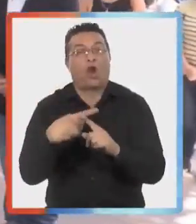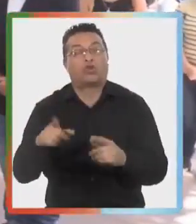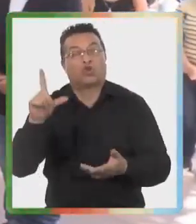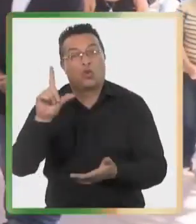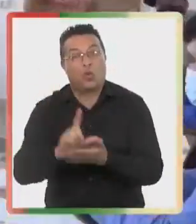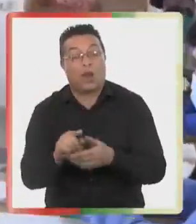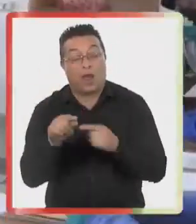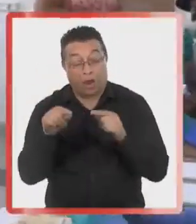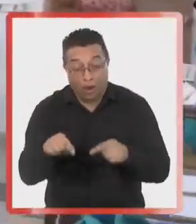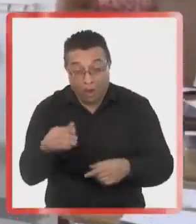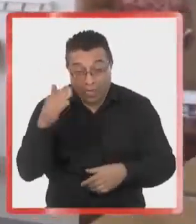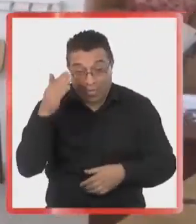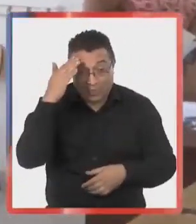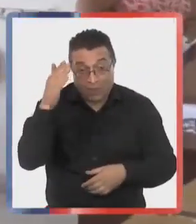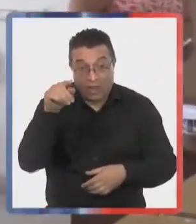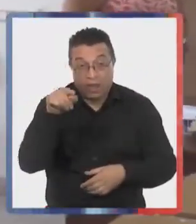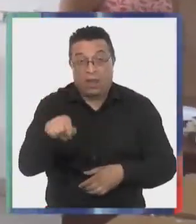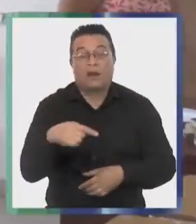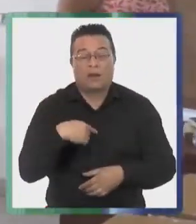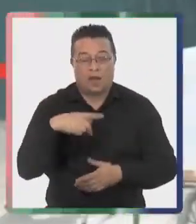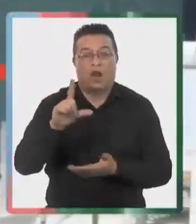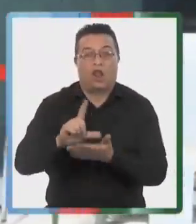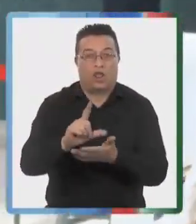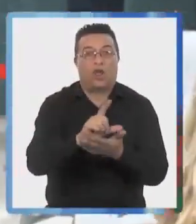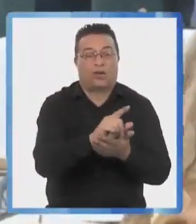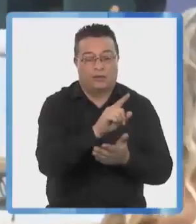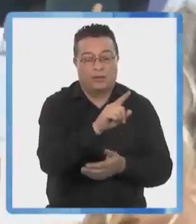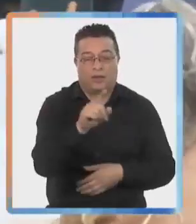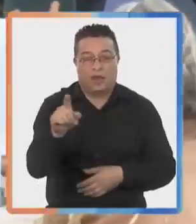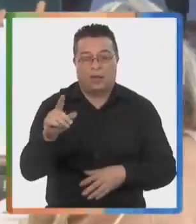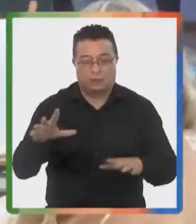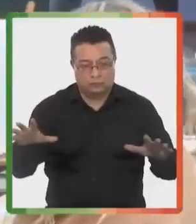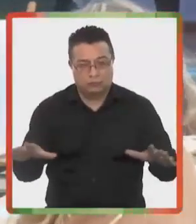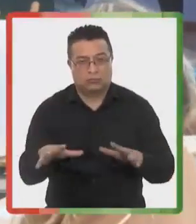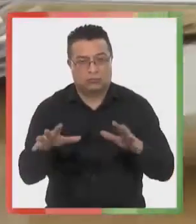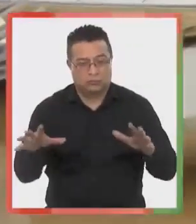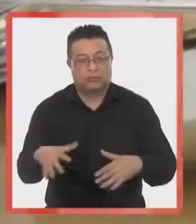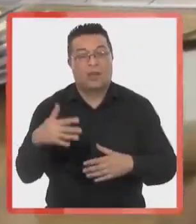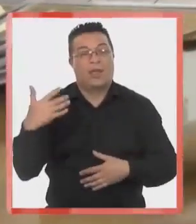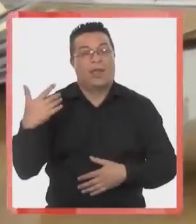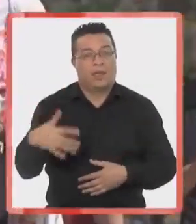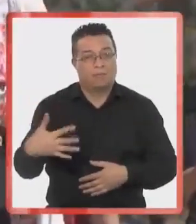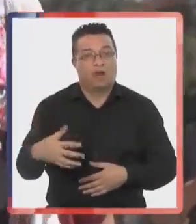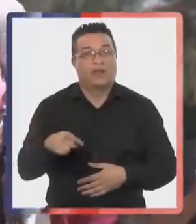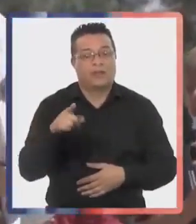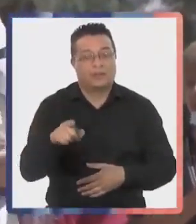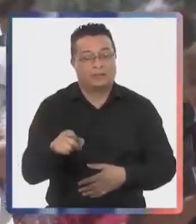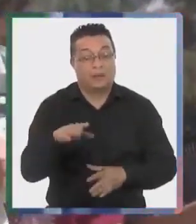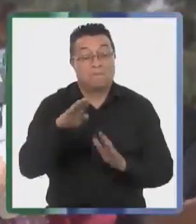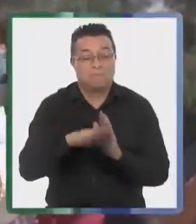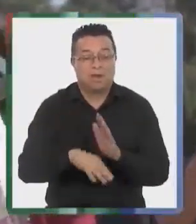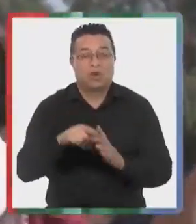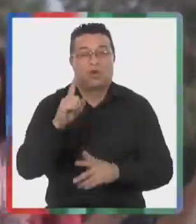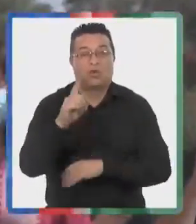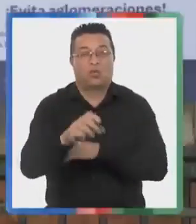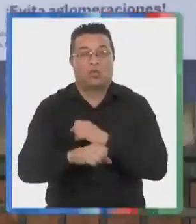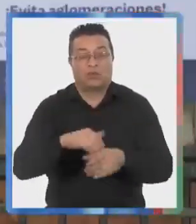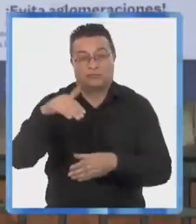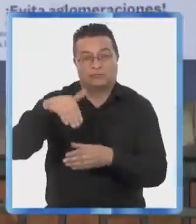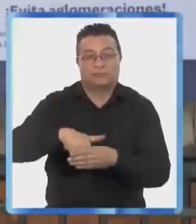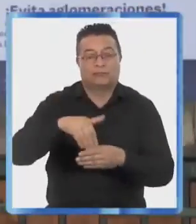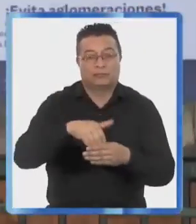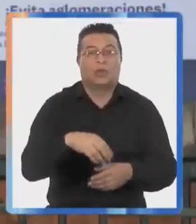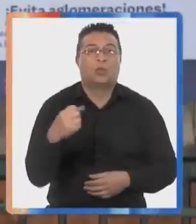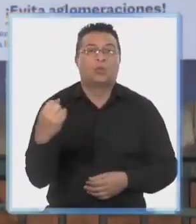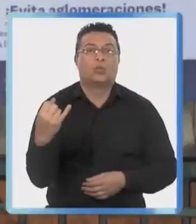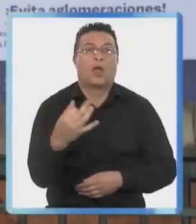lugar. Hoy día estamos colocando locales de votación en ella. Ha habido un esfuerzo importante en menos de un año entre elección y